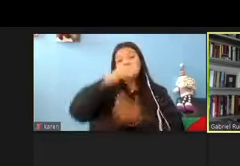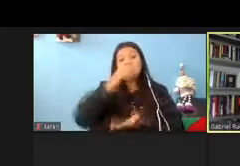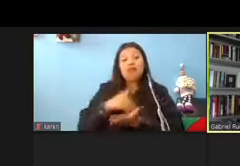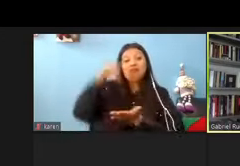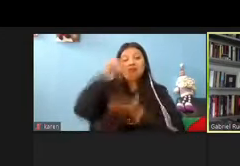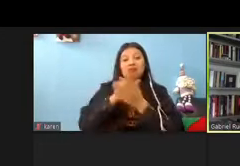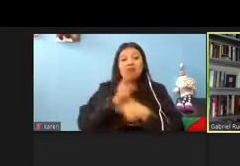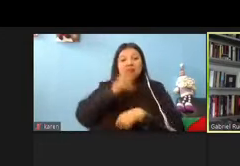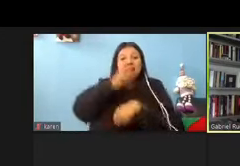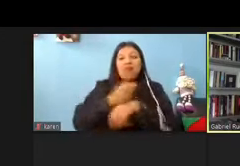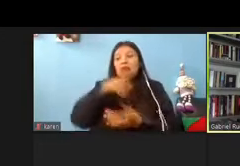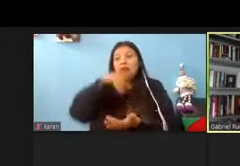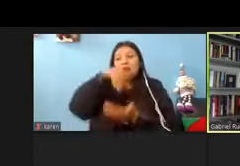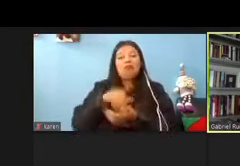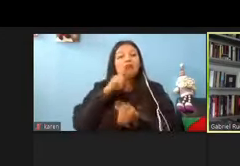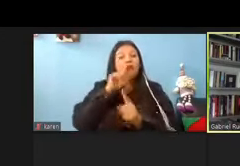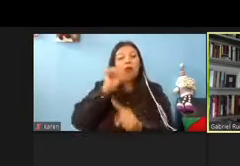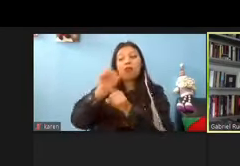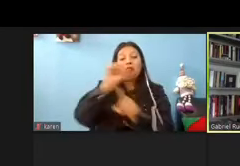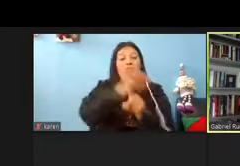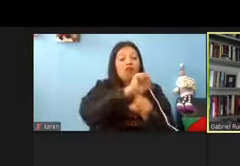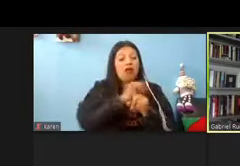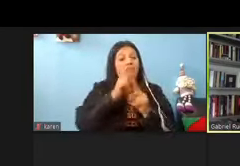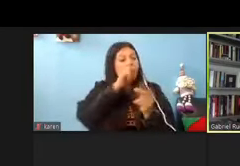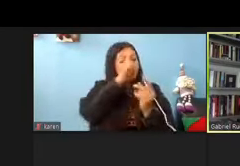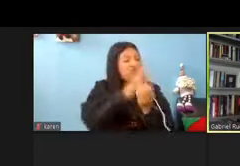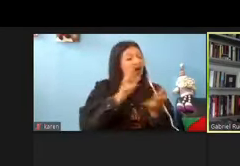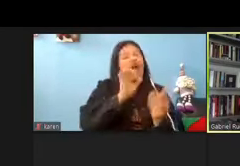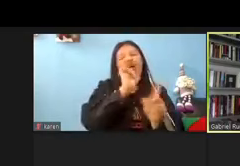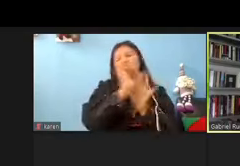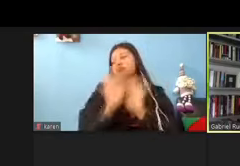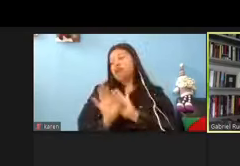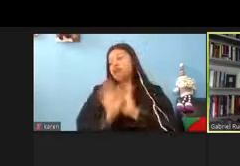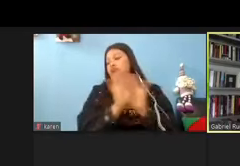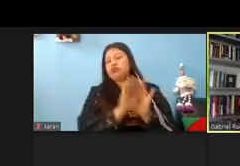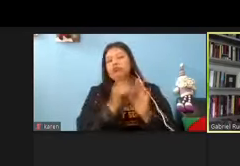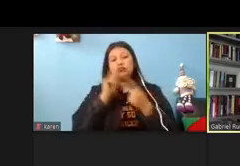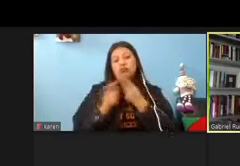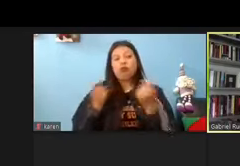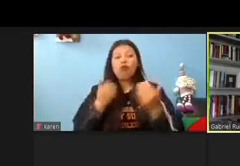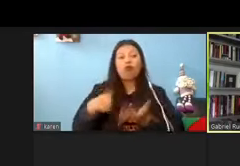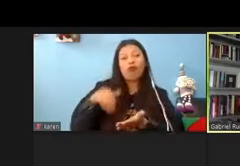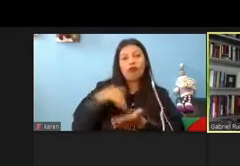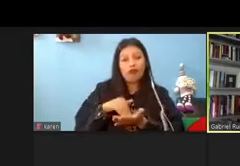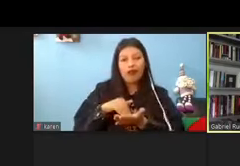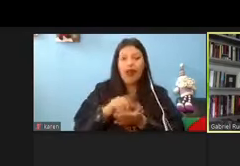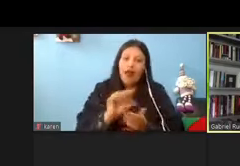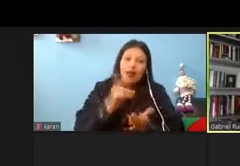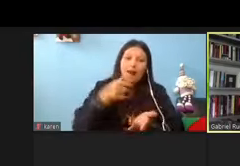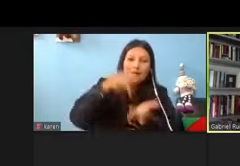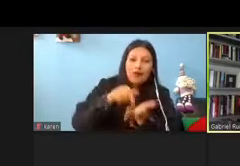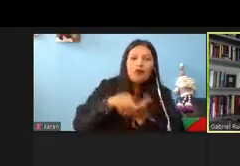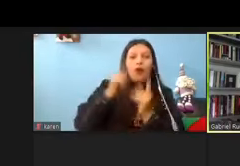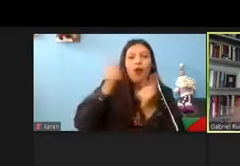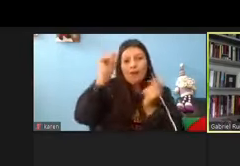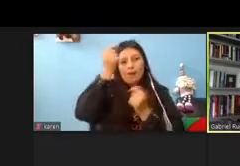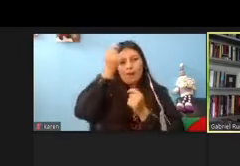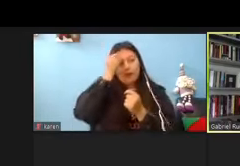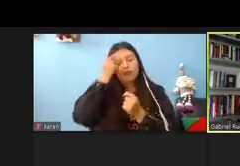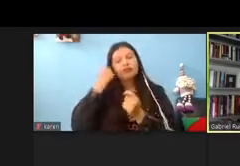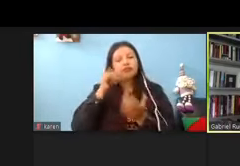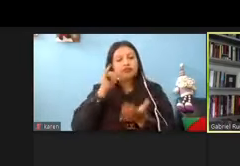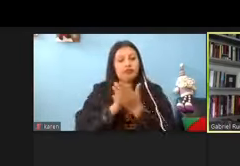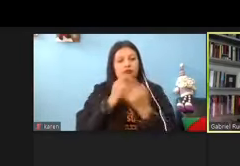verticales que buscan desconocer esa pluralidad y regular el campo. La memoria entonces no es per se, o eso pues